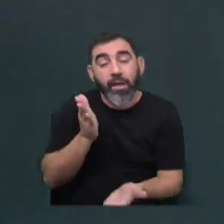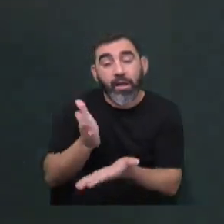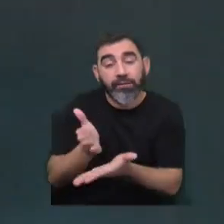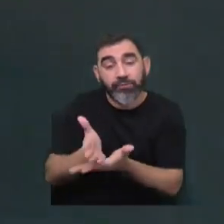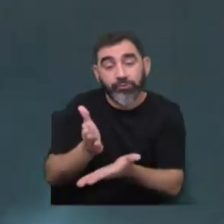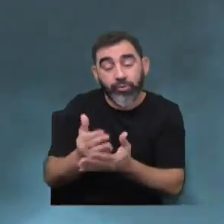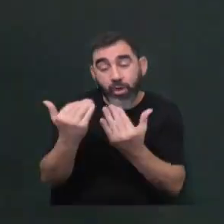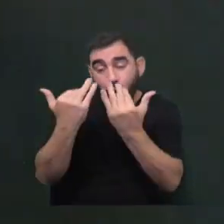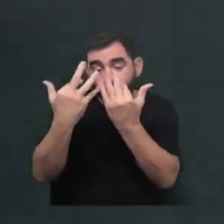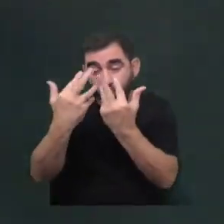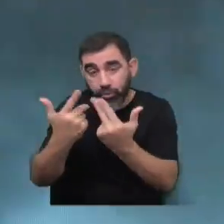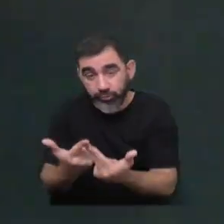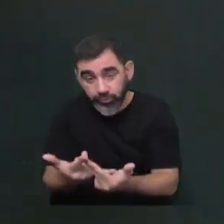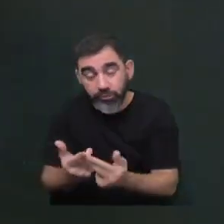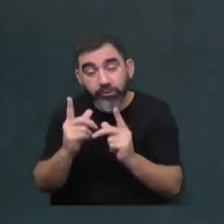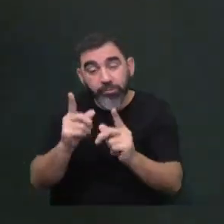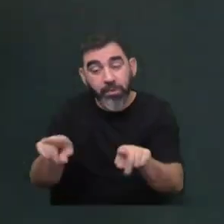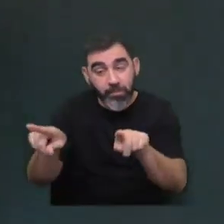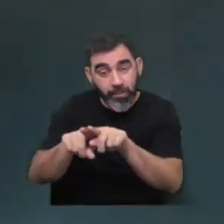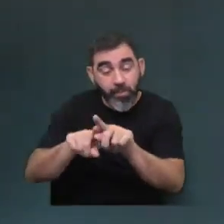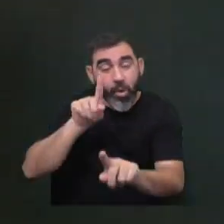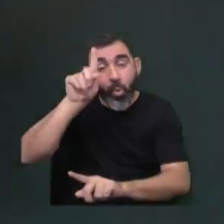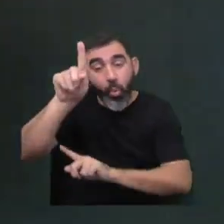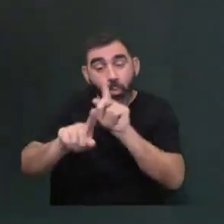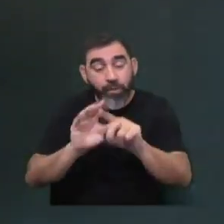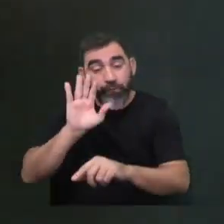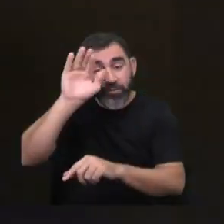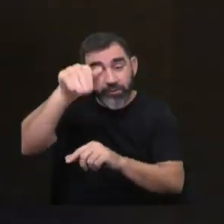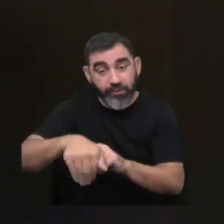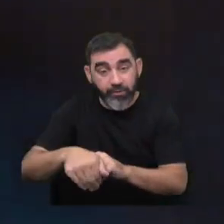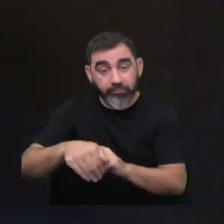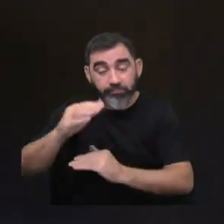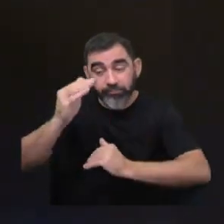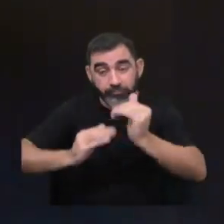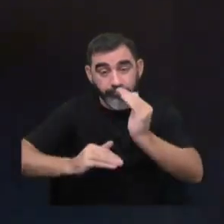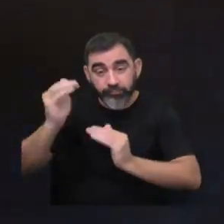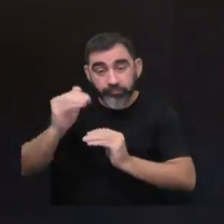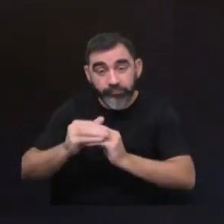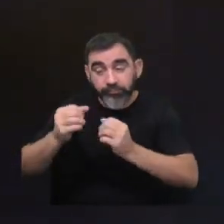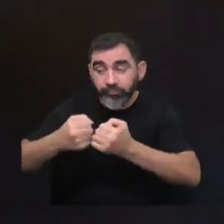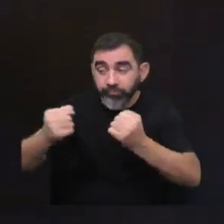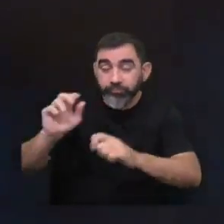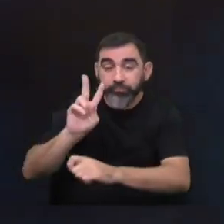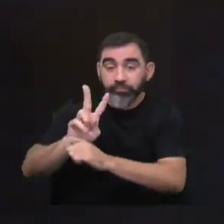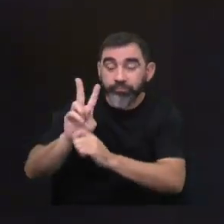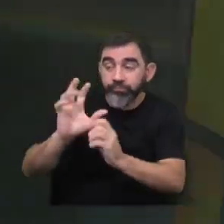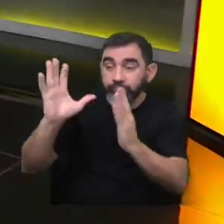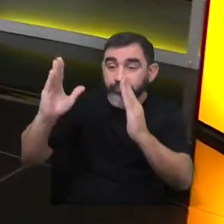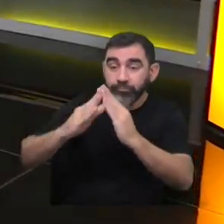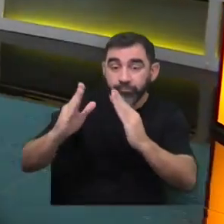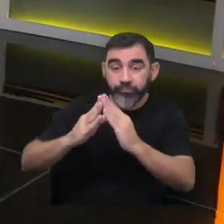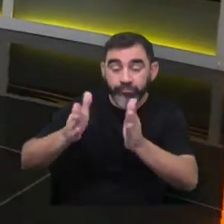a organizaciones, en particular a la propia Universidad de la República, en la construcción y la ampliación de sus sedes.